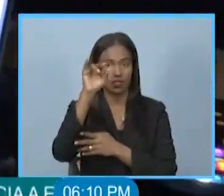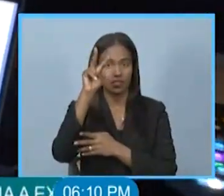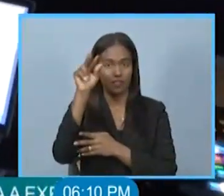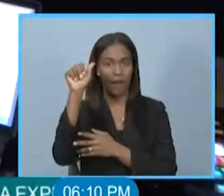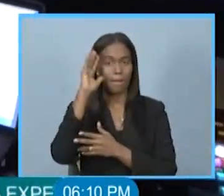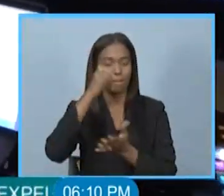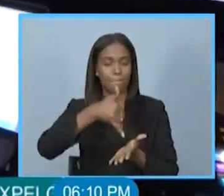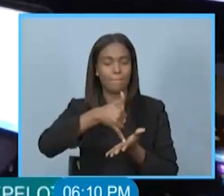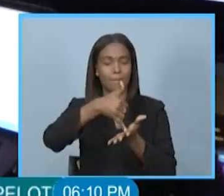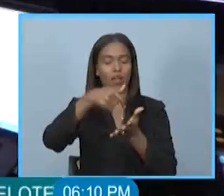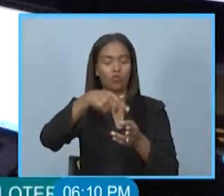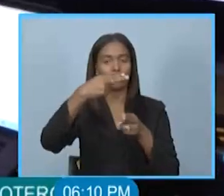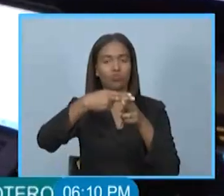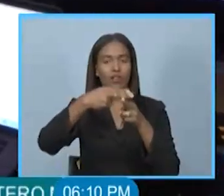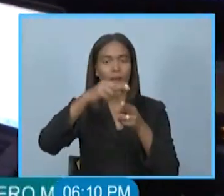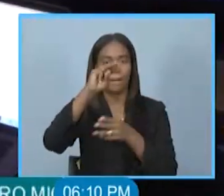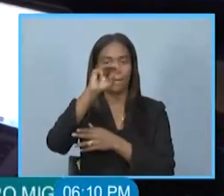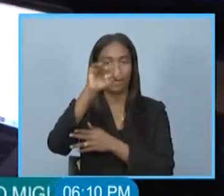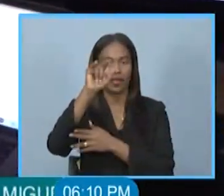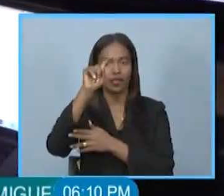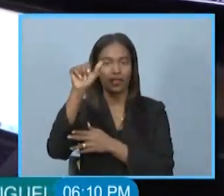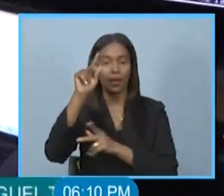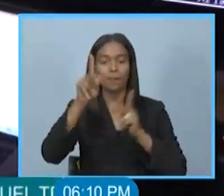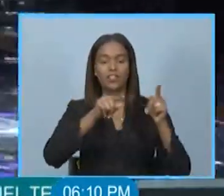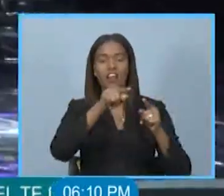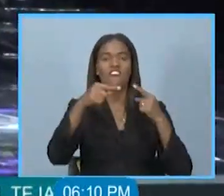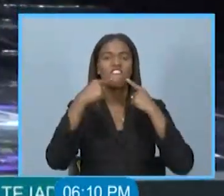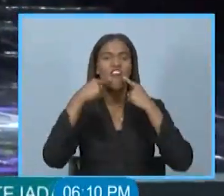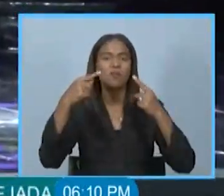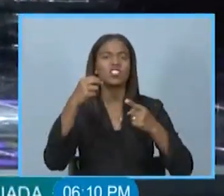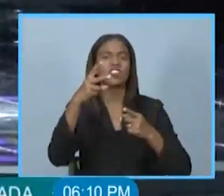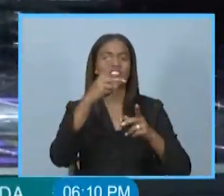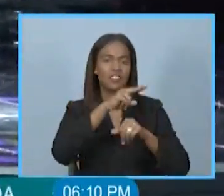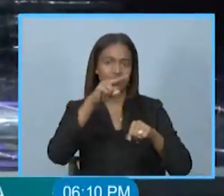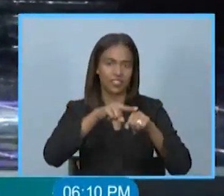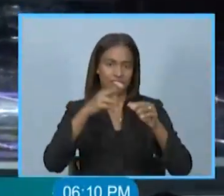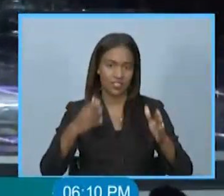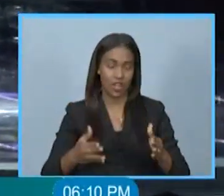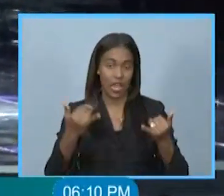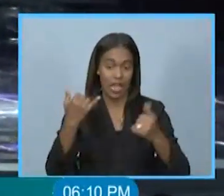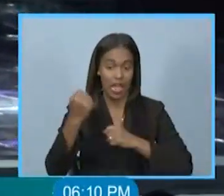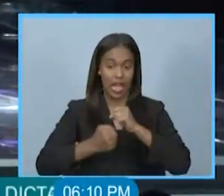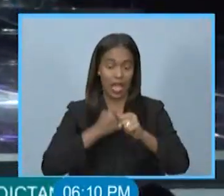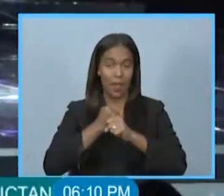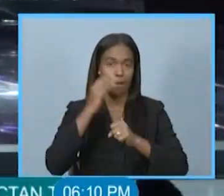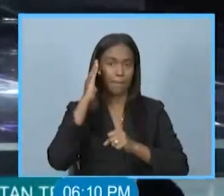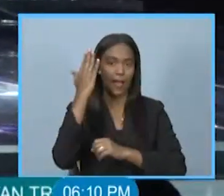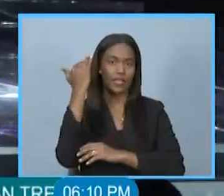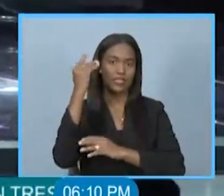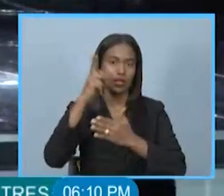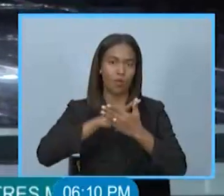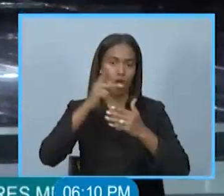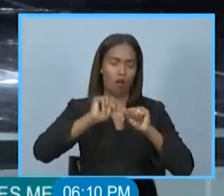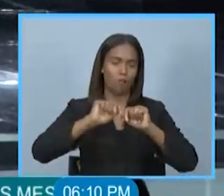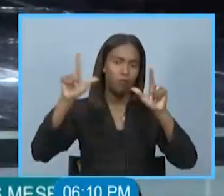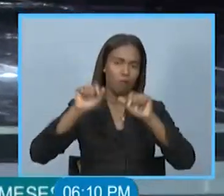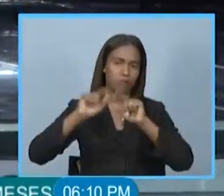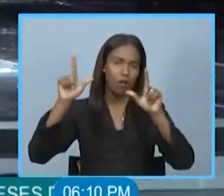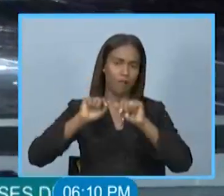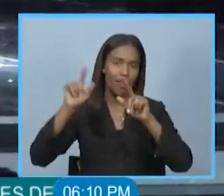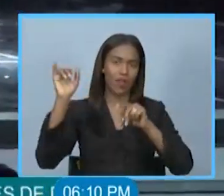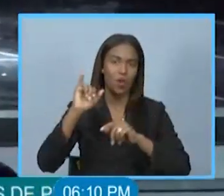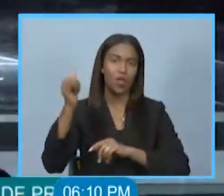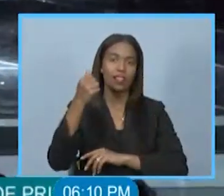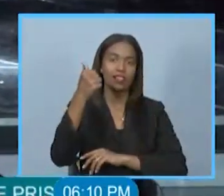mahita a la trayectoria de figuras influyentes en la televisión nacional este año participarán en vivo unos 15 programas y se realizarán unas 10